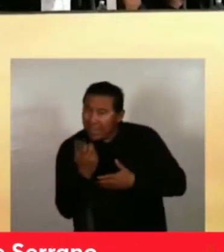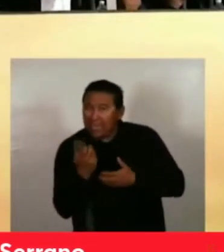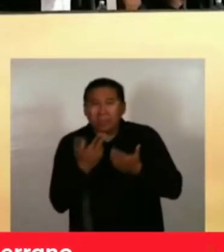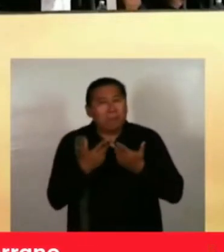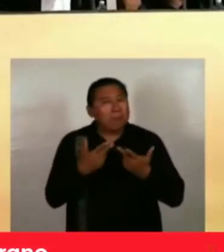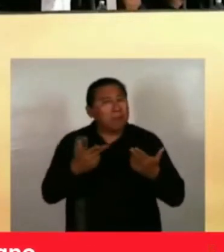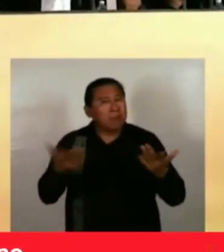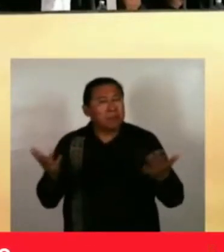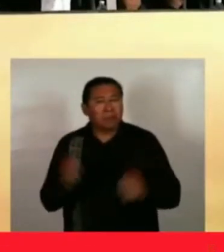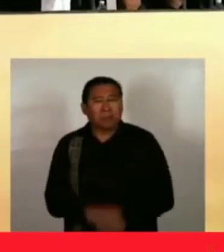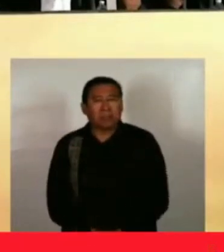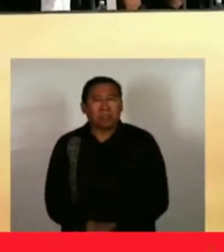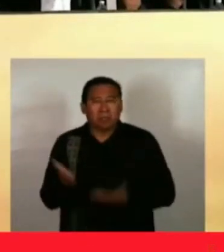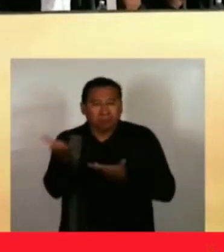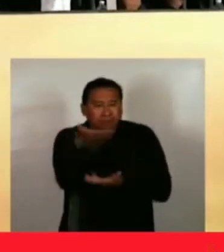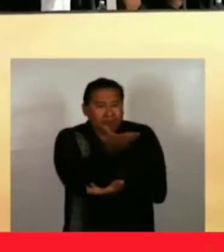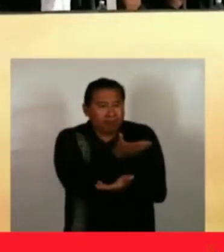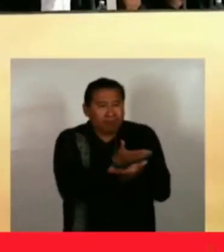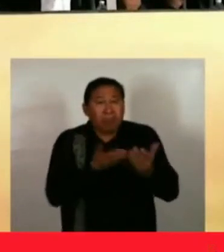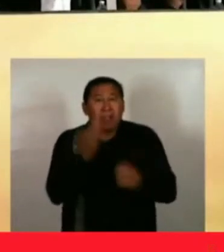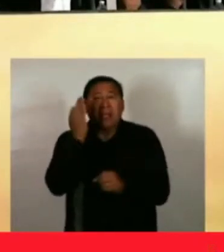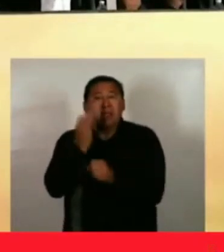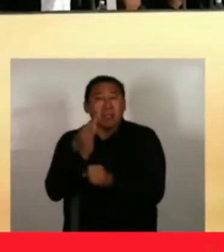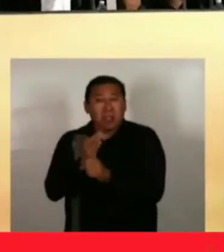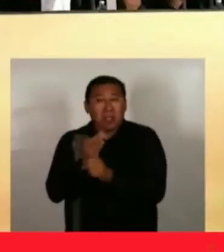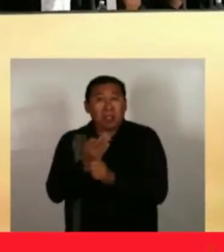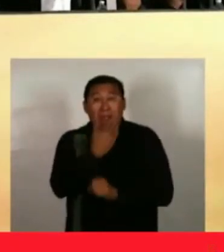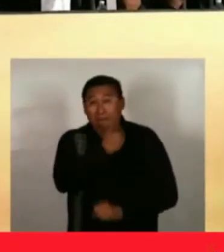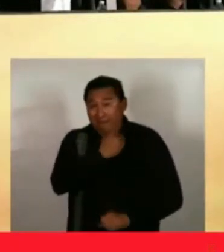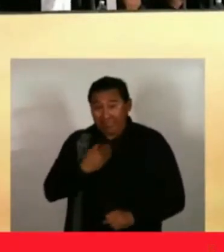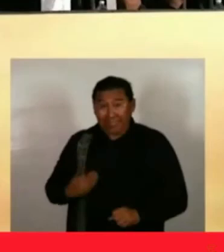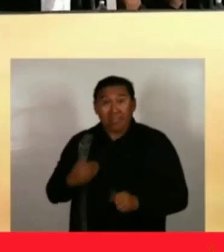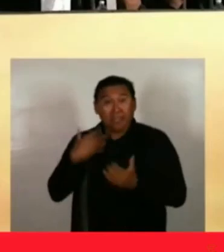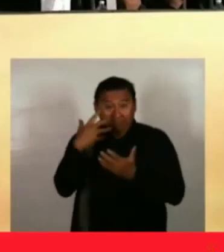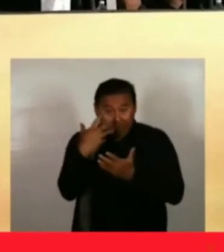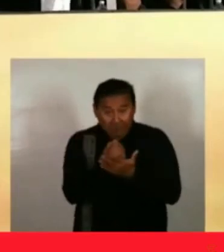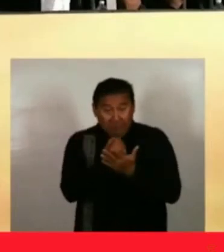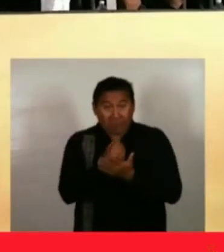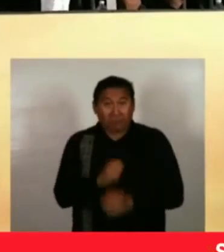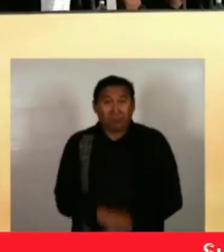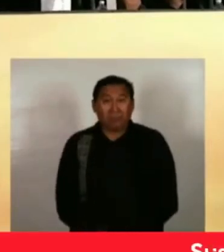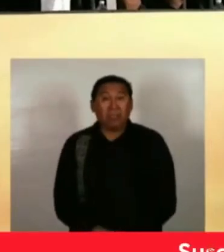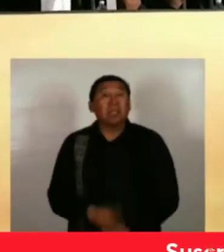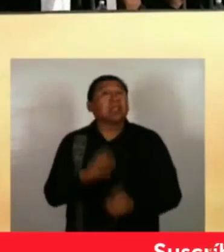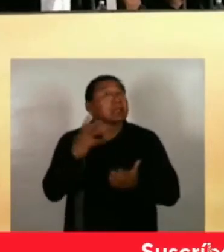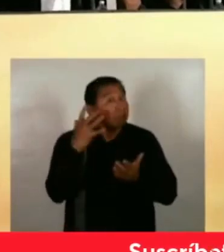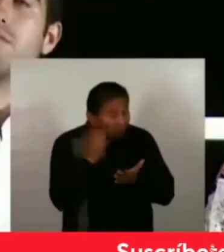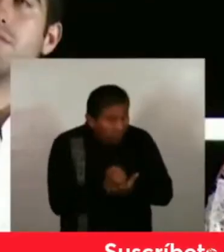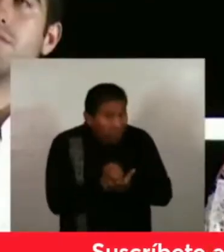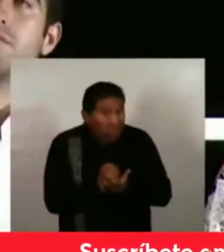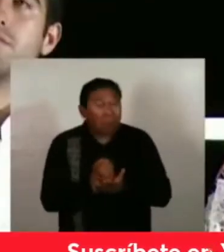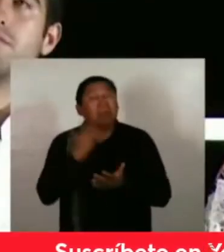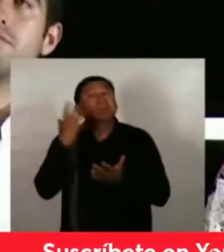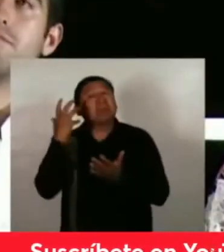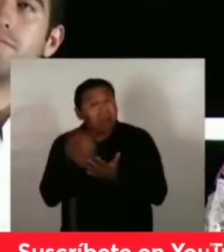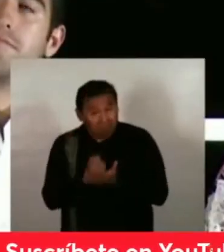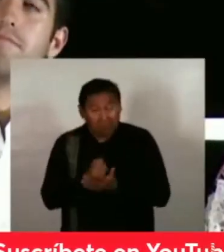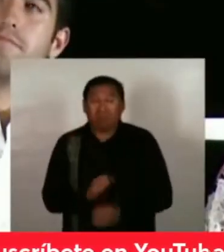compartida. Por eso, ahora que llegue a la presidencia, porque de que vamos a